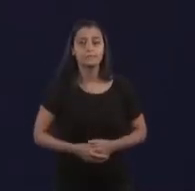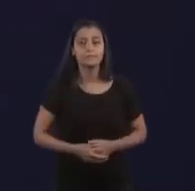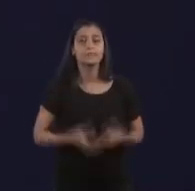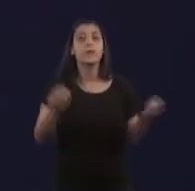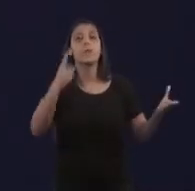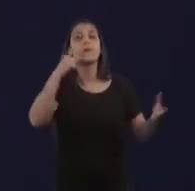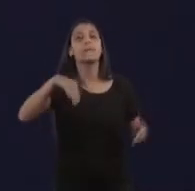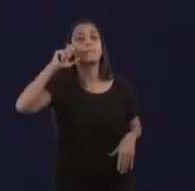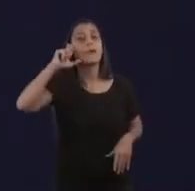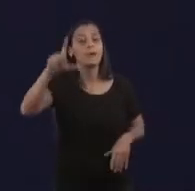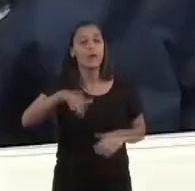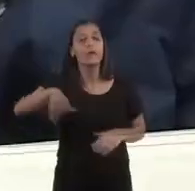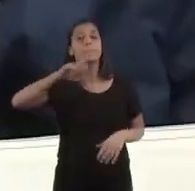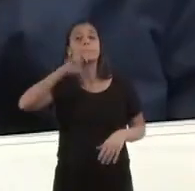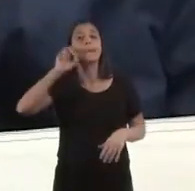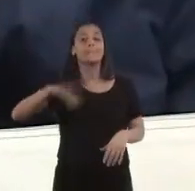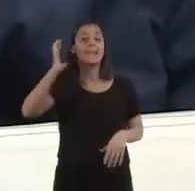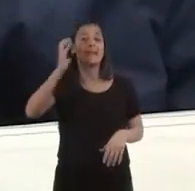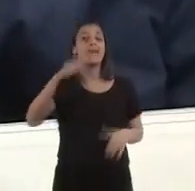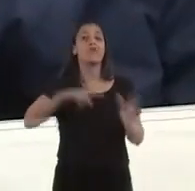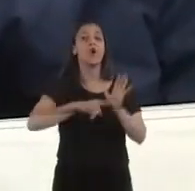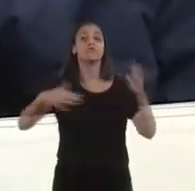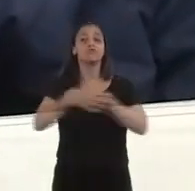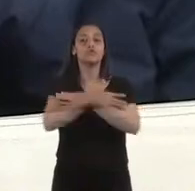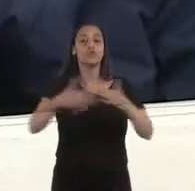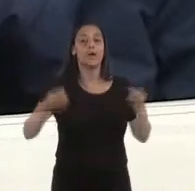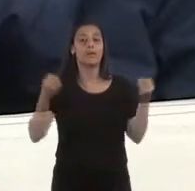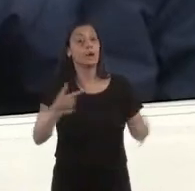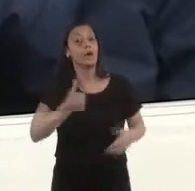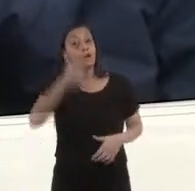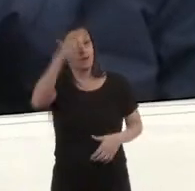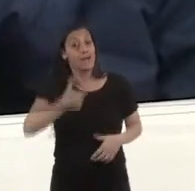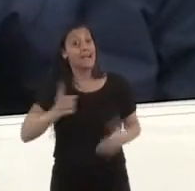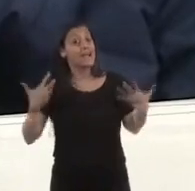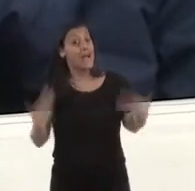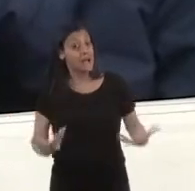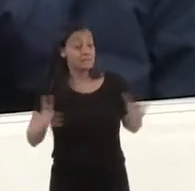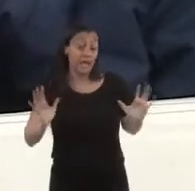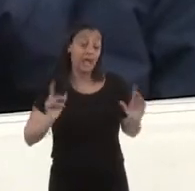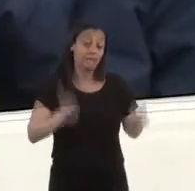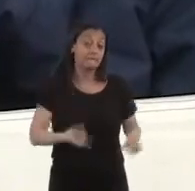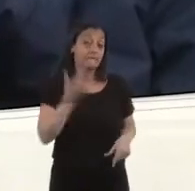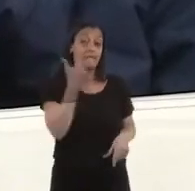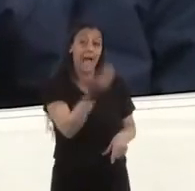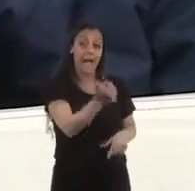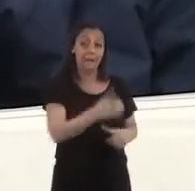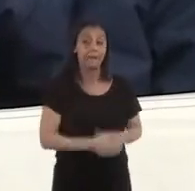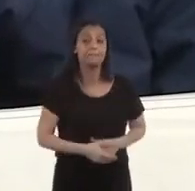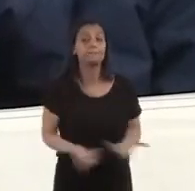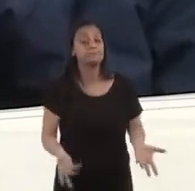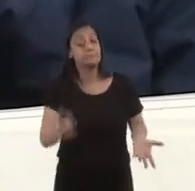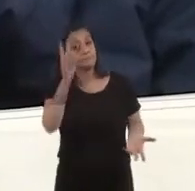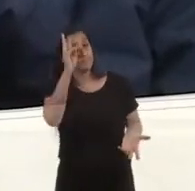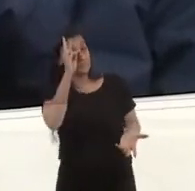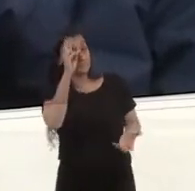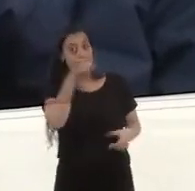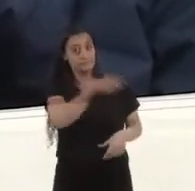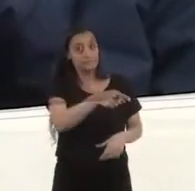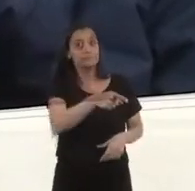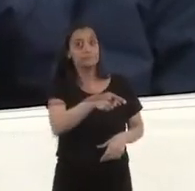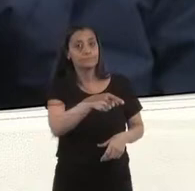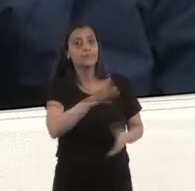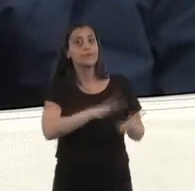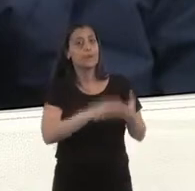Buen día, Manuel. Martín Fernández para Radio Ciudad. ¿Cómo te va? Me agarrás cansado ya. Pero bueno, ¿qué va a hacer? Respeto total al turco y a cómo comportarse